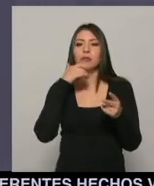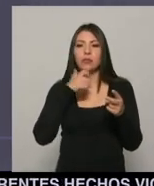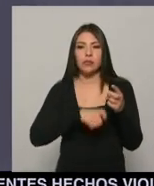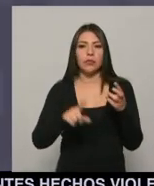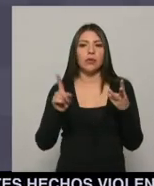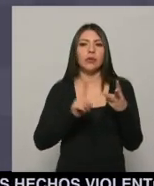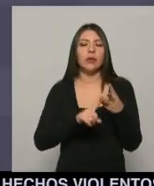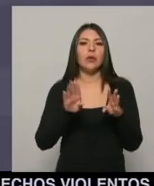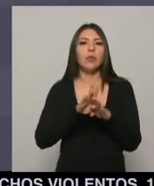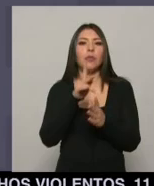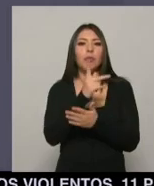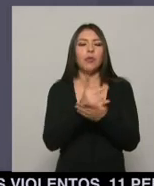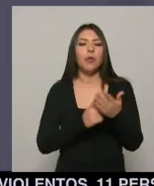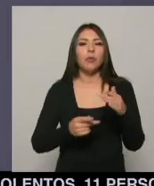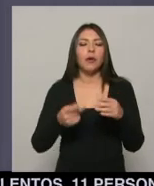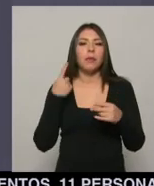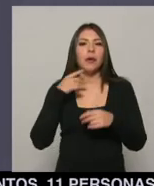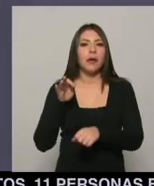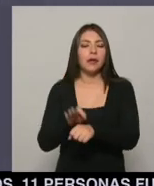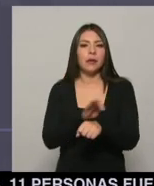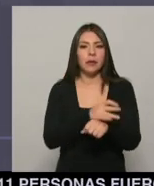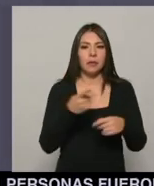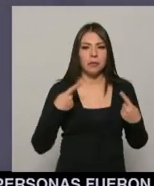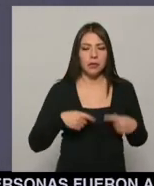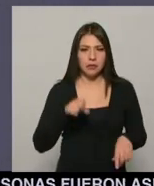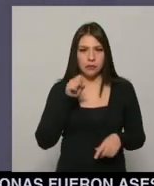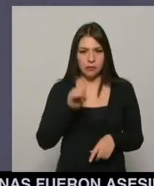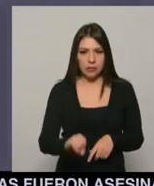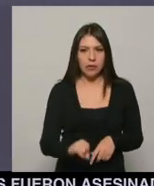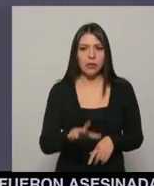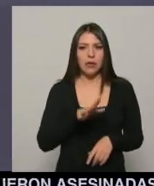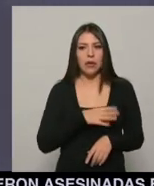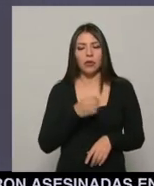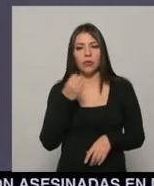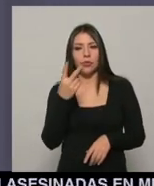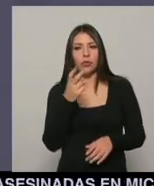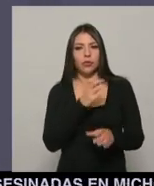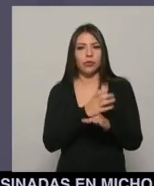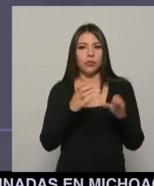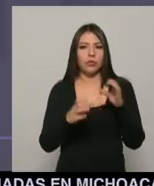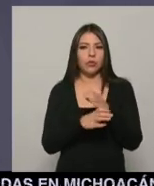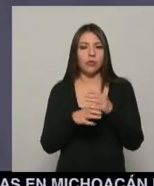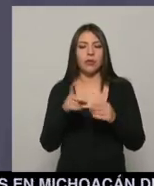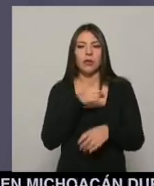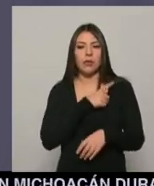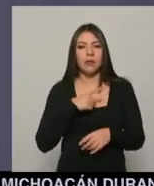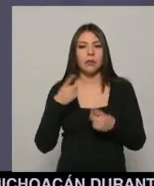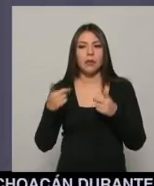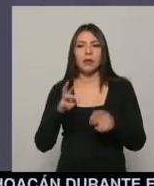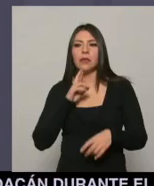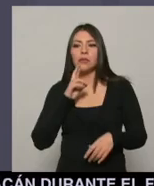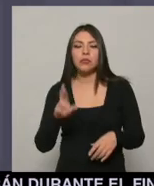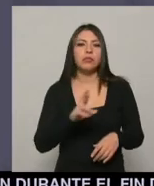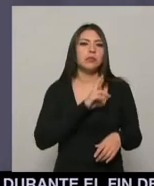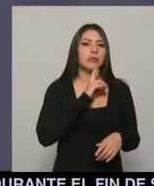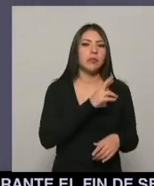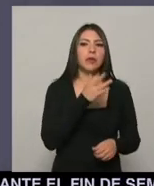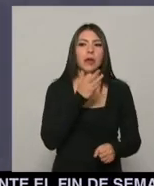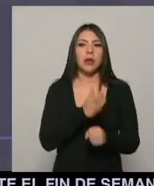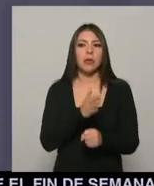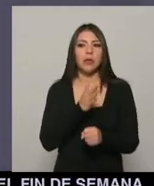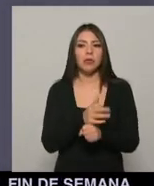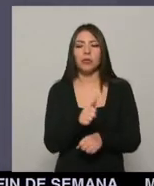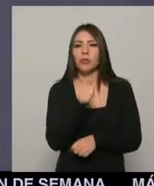y políticas sociales. También hay dos elementos, 2 rubros donde tiene que haber resultados y aún no